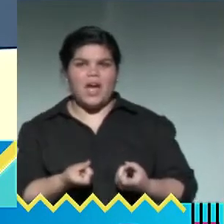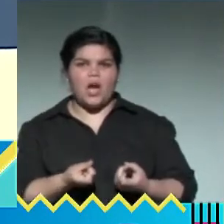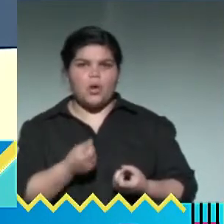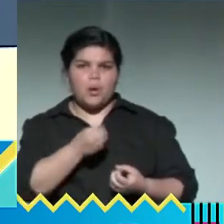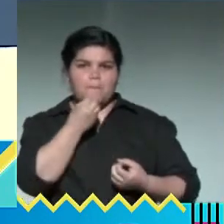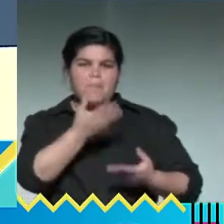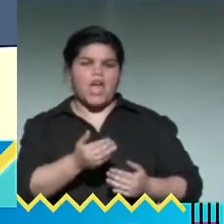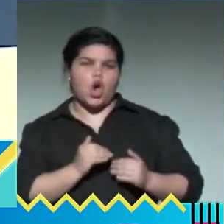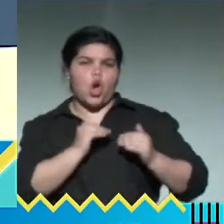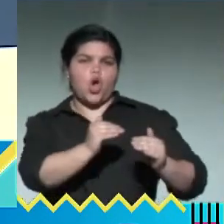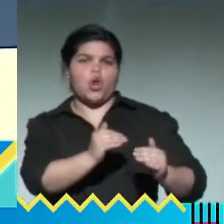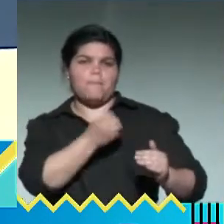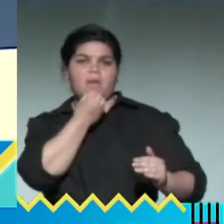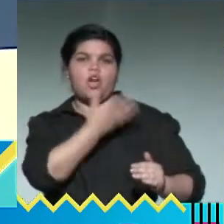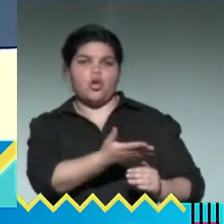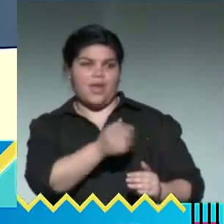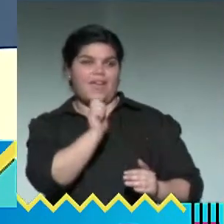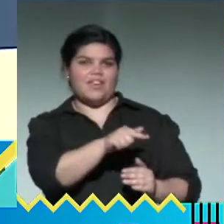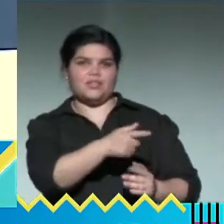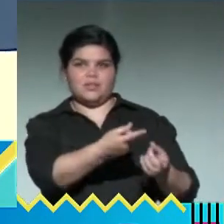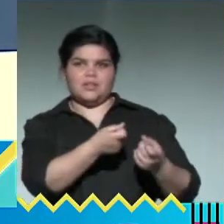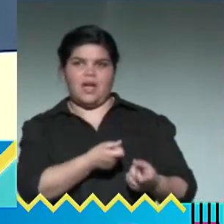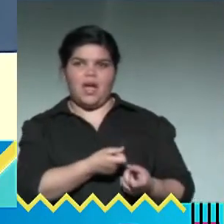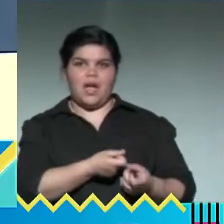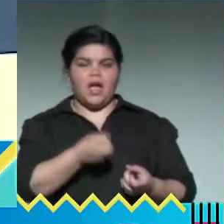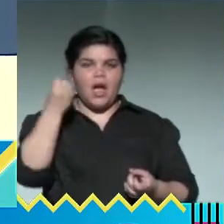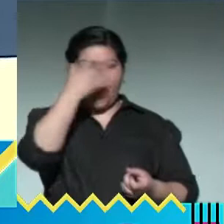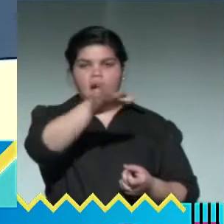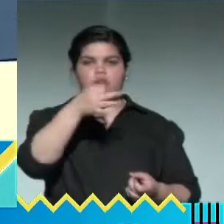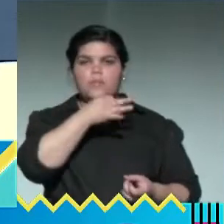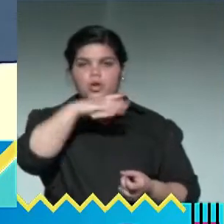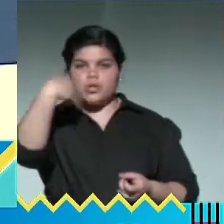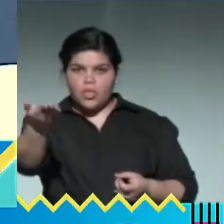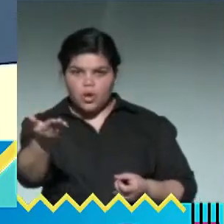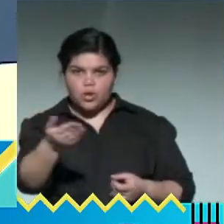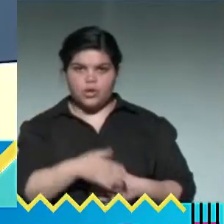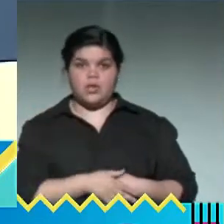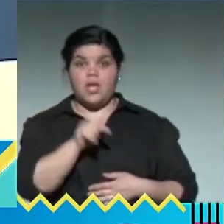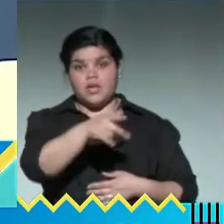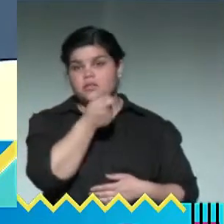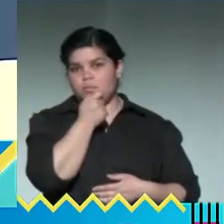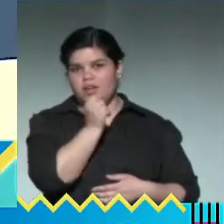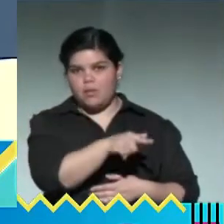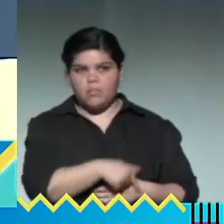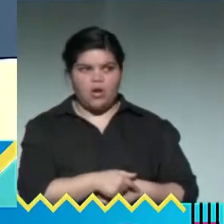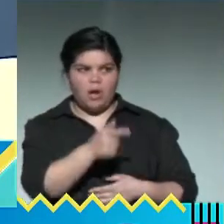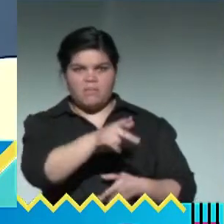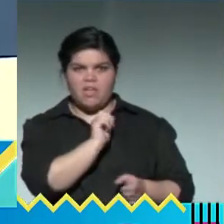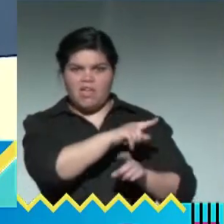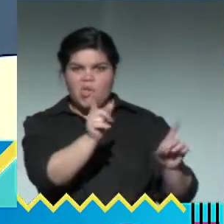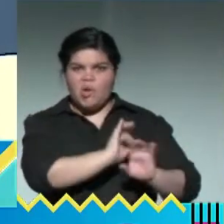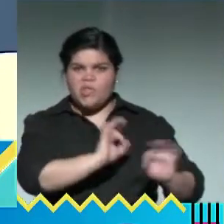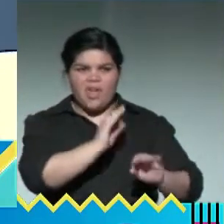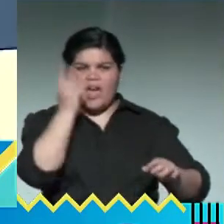mejor, relativa mejor que el resto. El sector agroexportador era un ejemplo, igual no se tocó al sector agroexportador. Si me preguntan a mí,